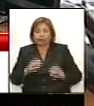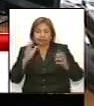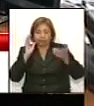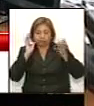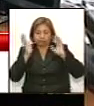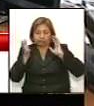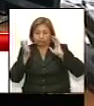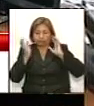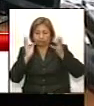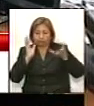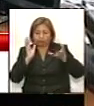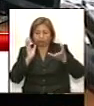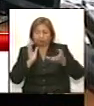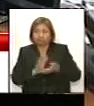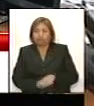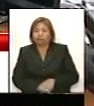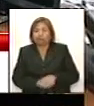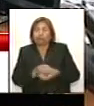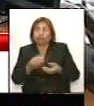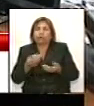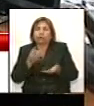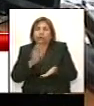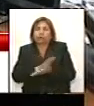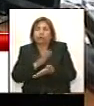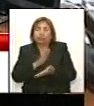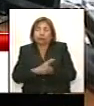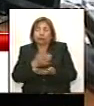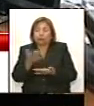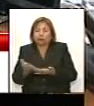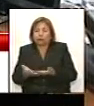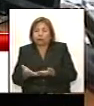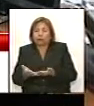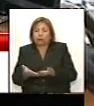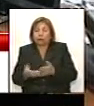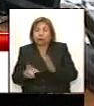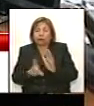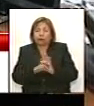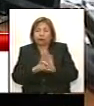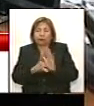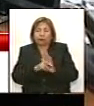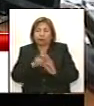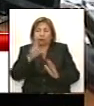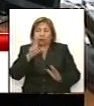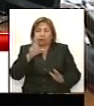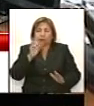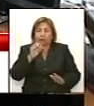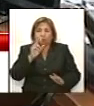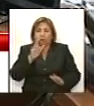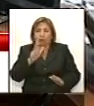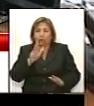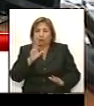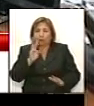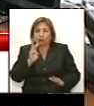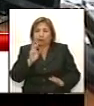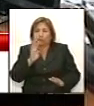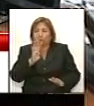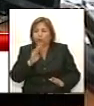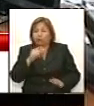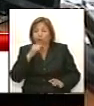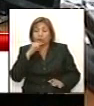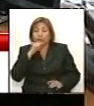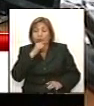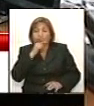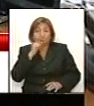confusión entre cómo se tramita el proceso, si es en el marco de la ley 3036.4 cuando la víctima es mujer,